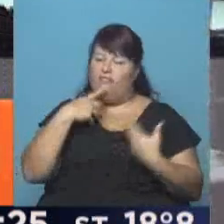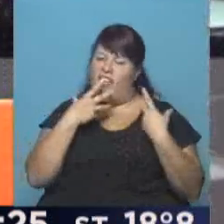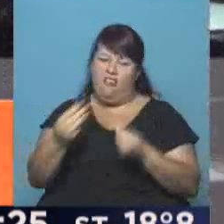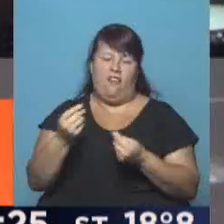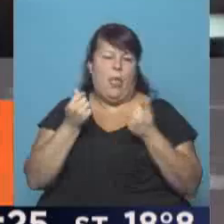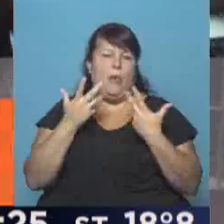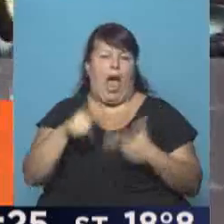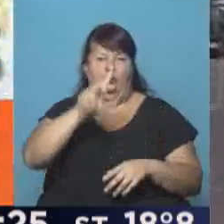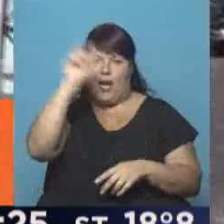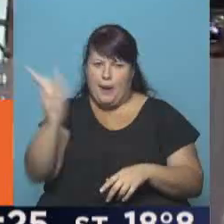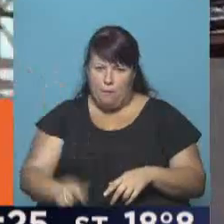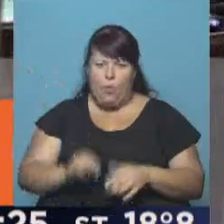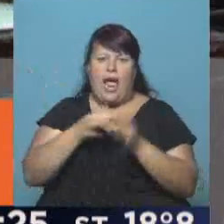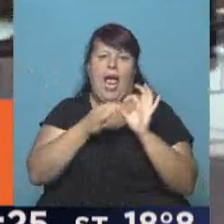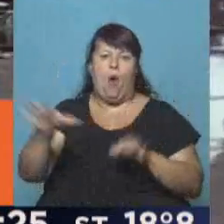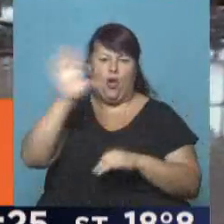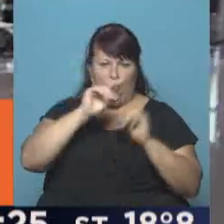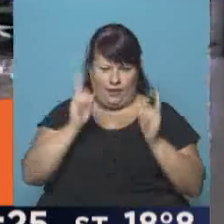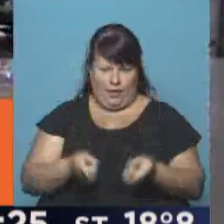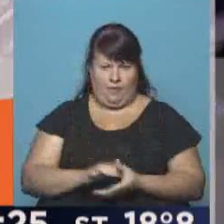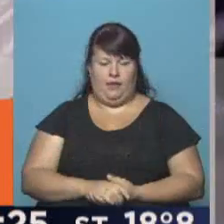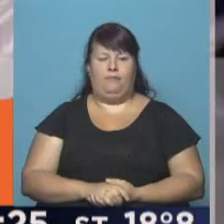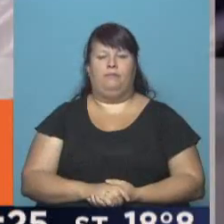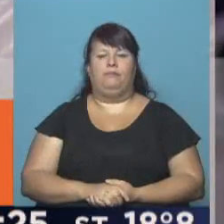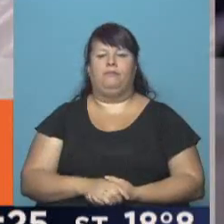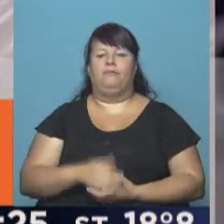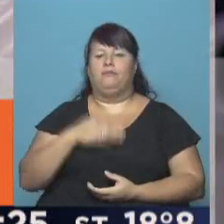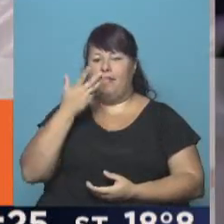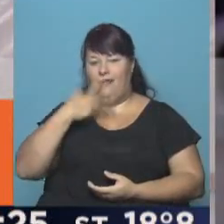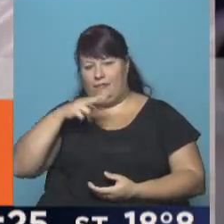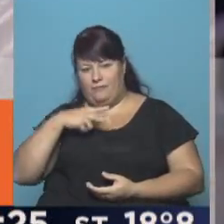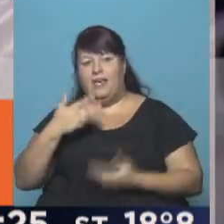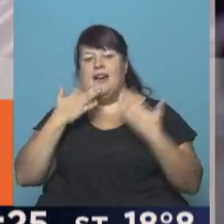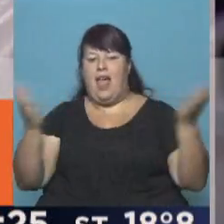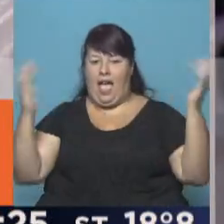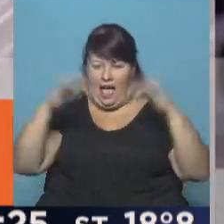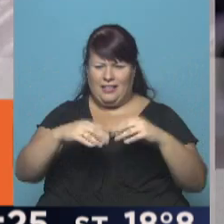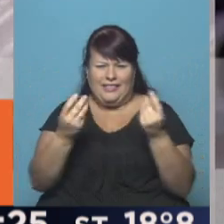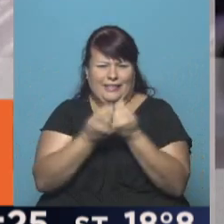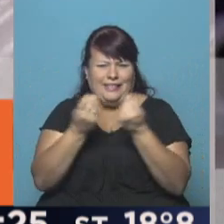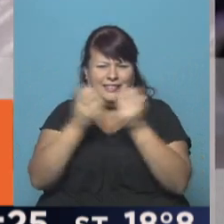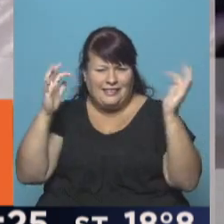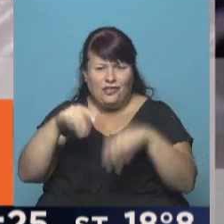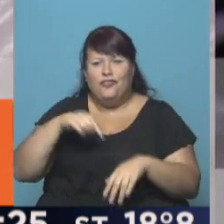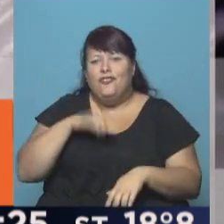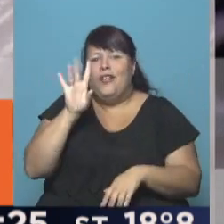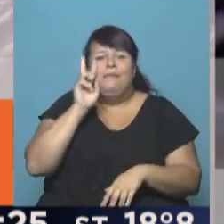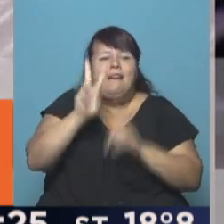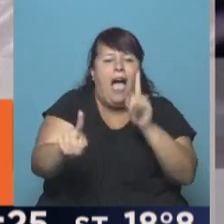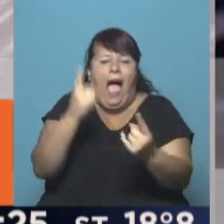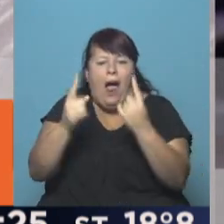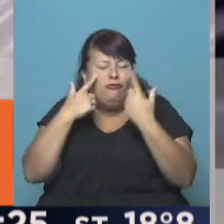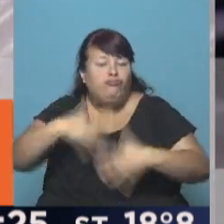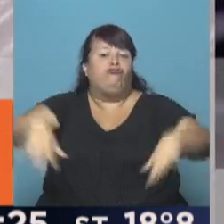los valores de la República y de Europa. Gracias por estar aquí hoy. Son decenas de miles y yo solo puedo ver algunas